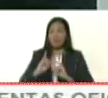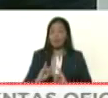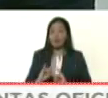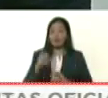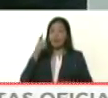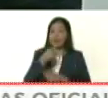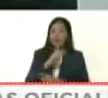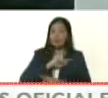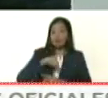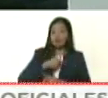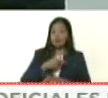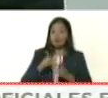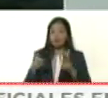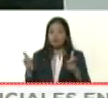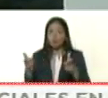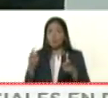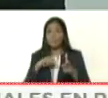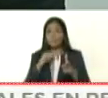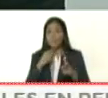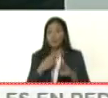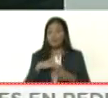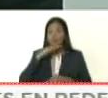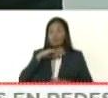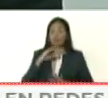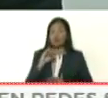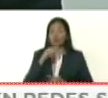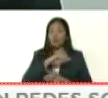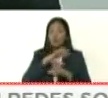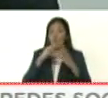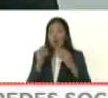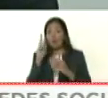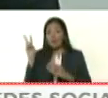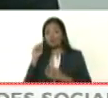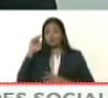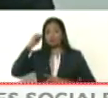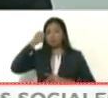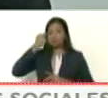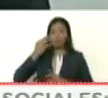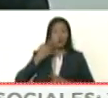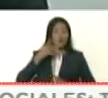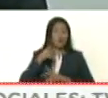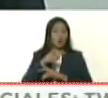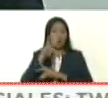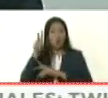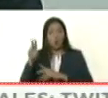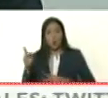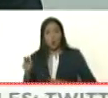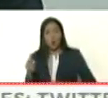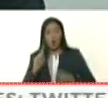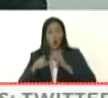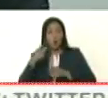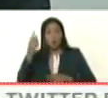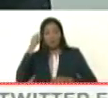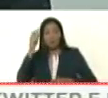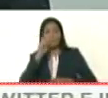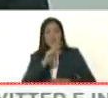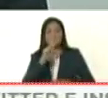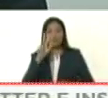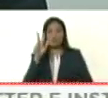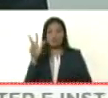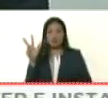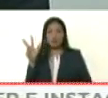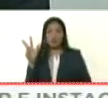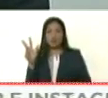denuncia y no extenderme demasiado, toda Venezuela recuerda que los días 23 de febrero